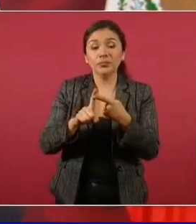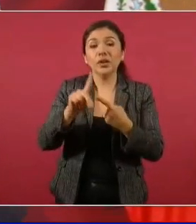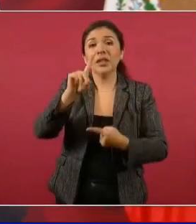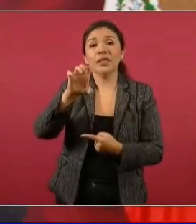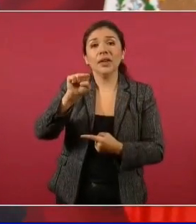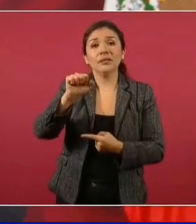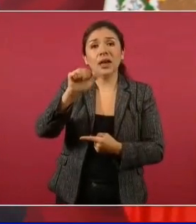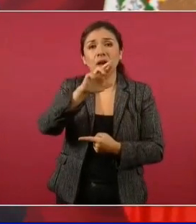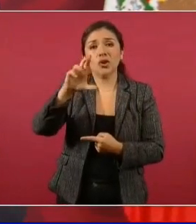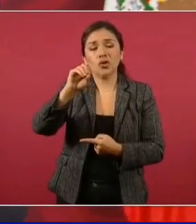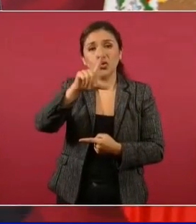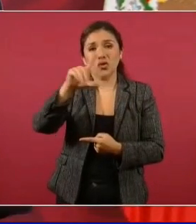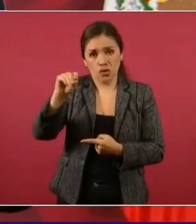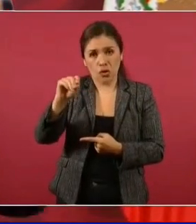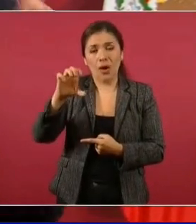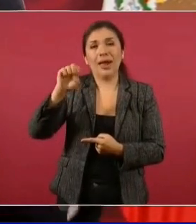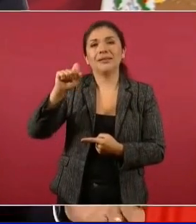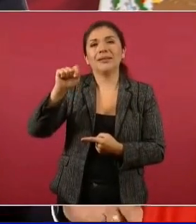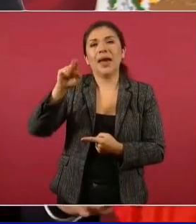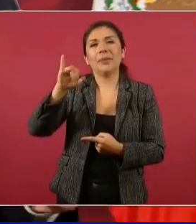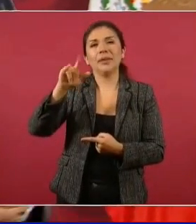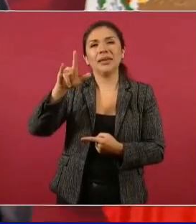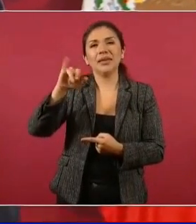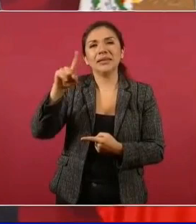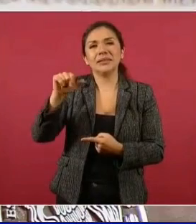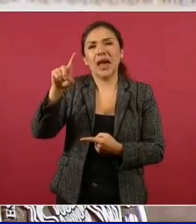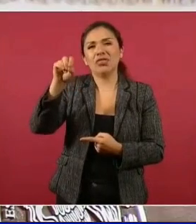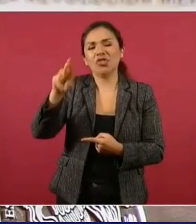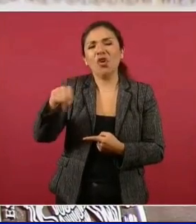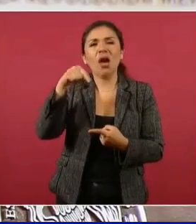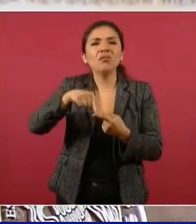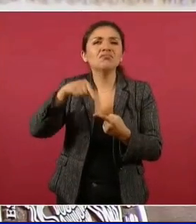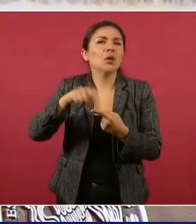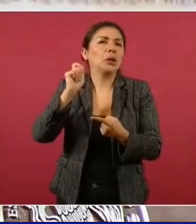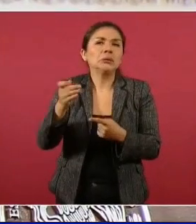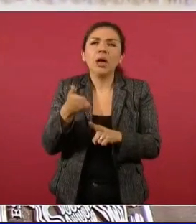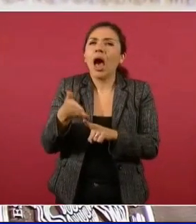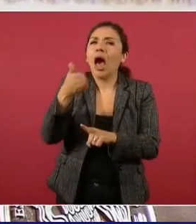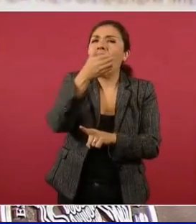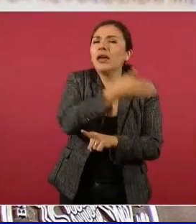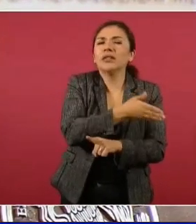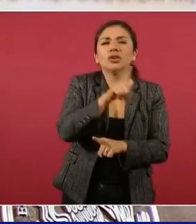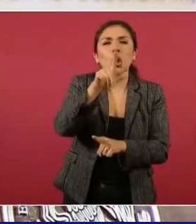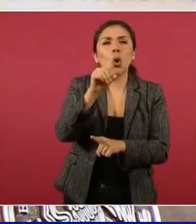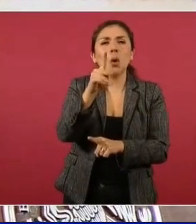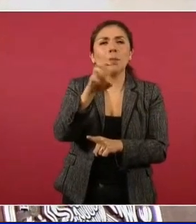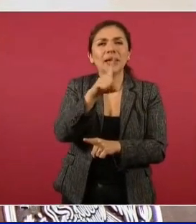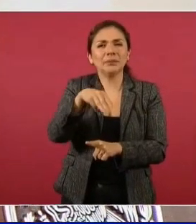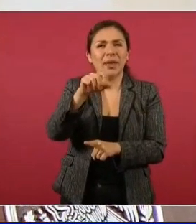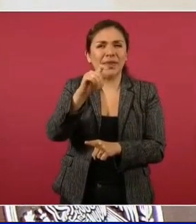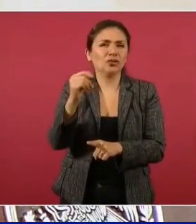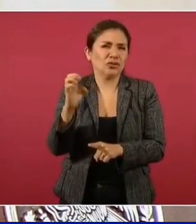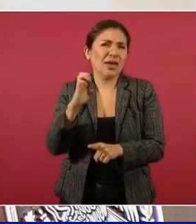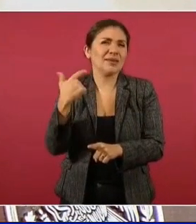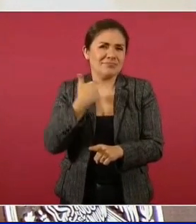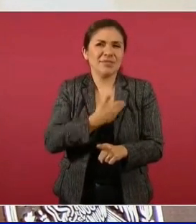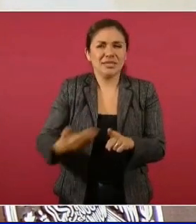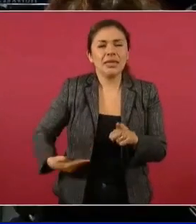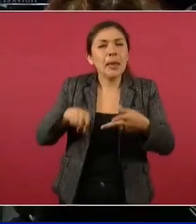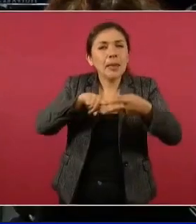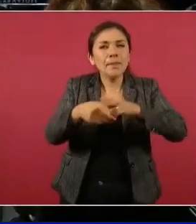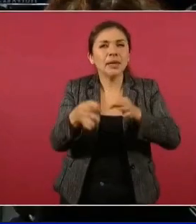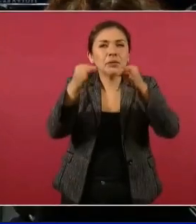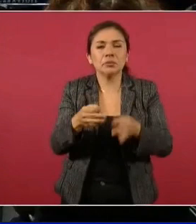estabilizador, que viene de antes de López Mateos, inicia en los años